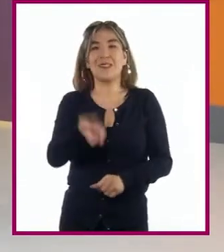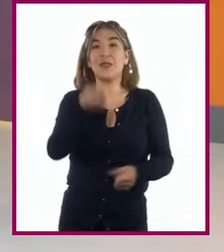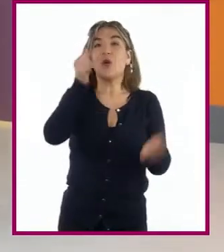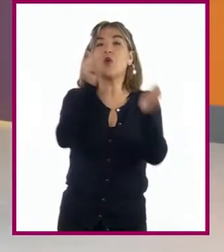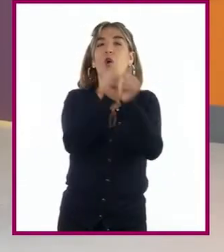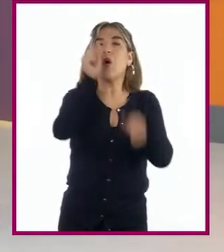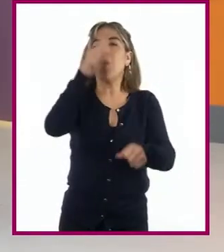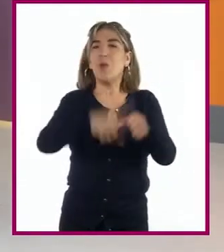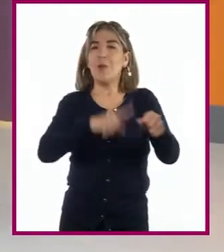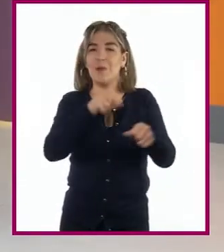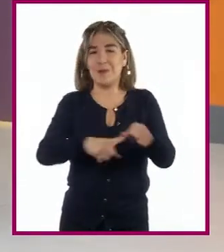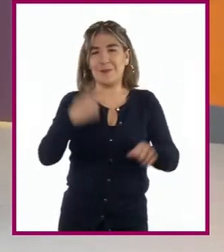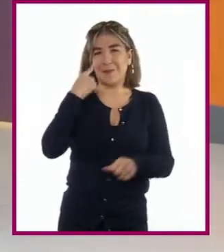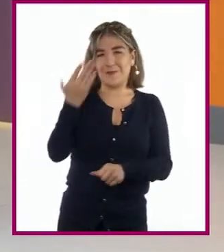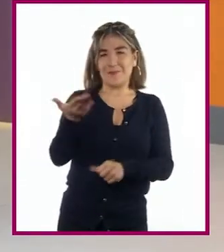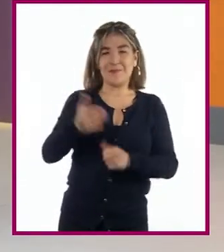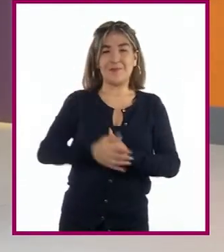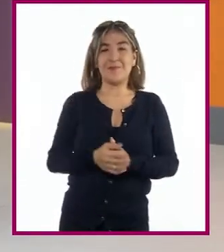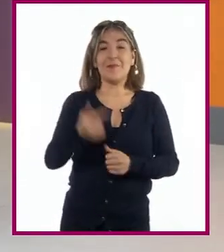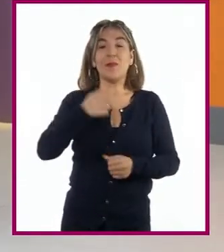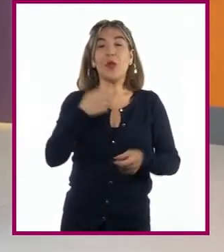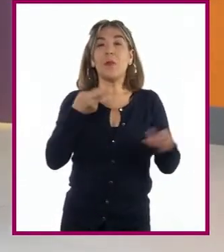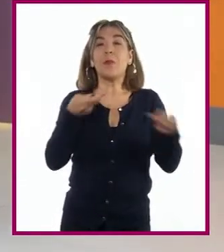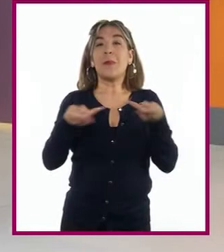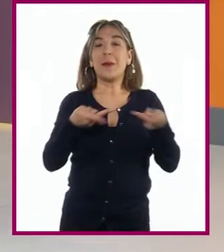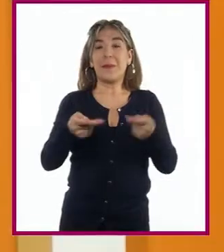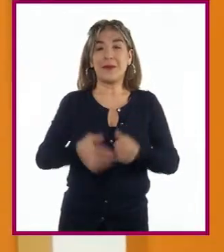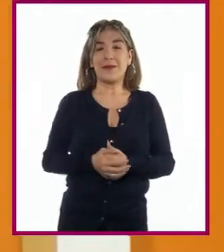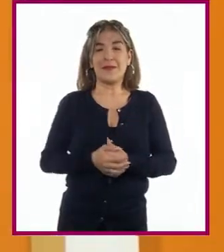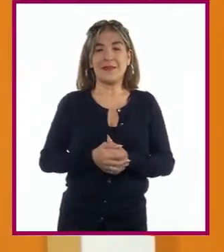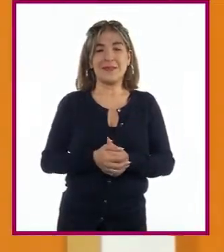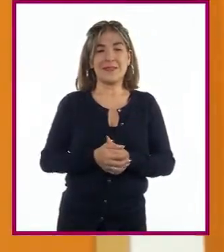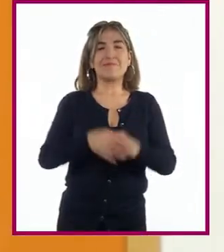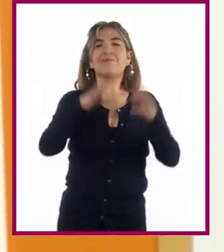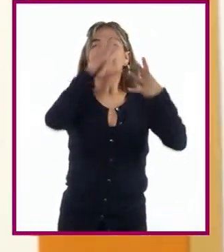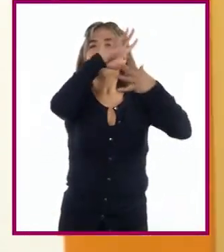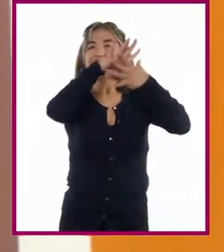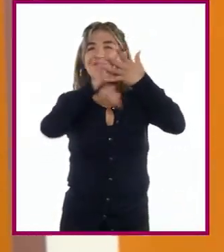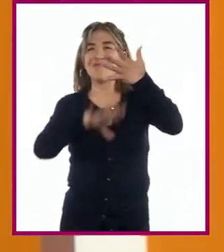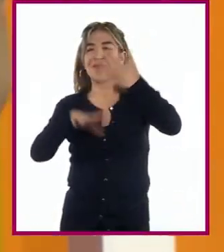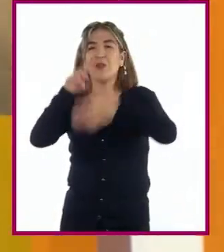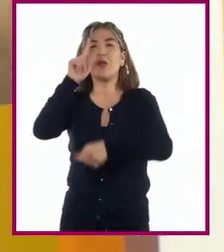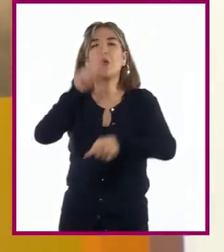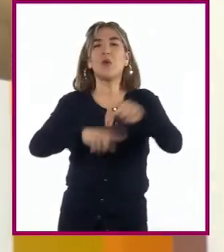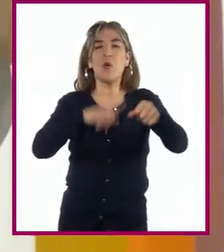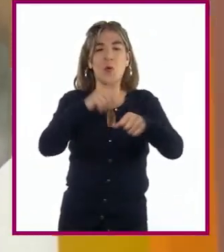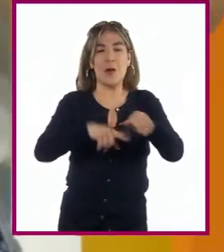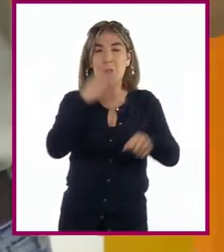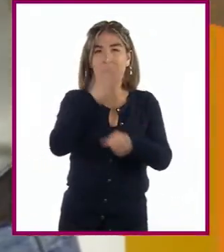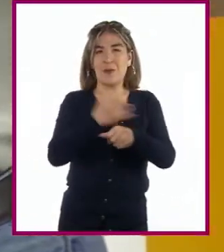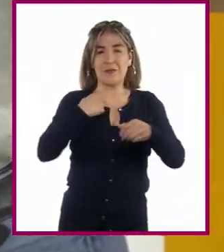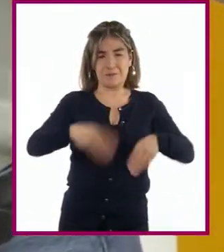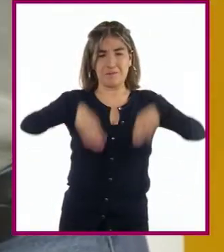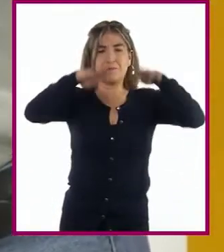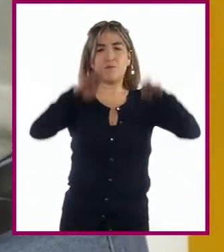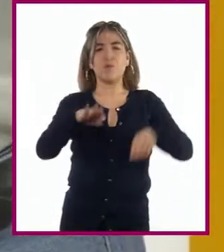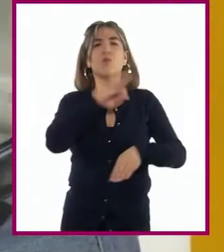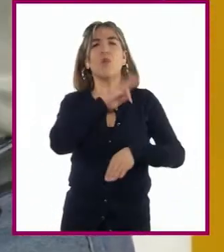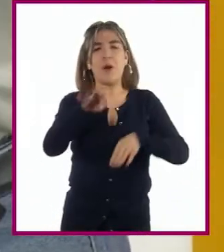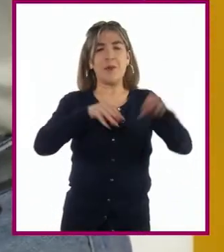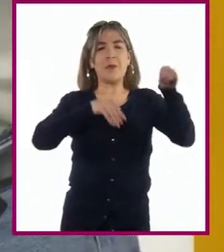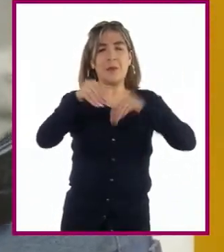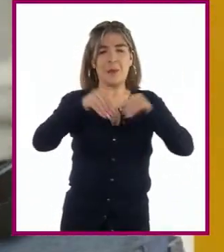colores, preparé una gama de colores que se la puedo poner aquí, que también puedo mover,